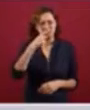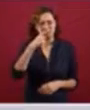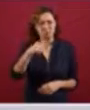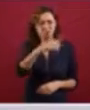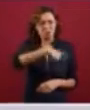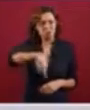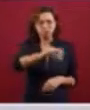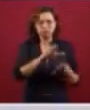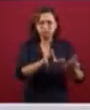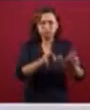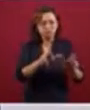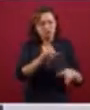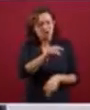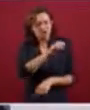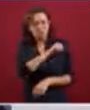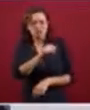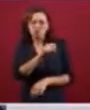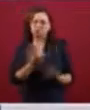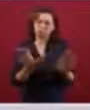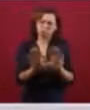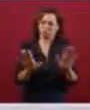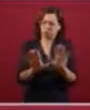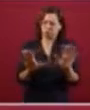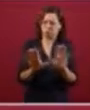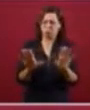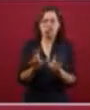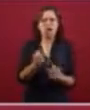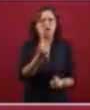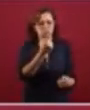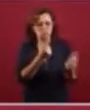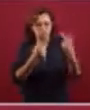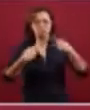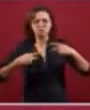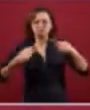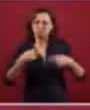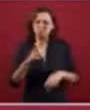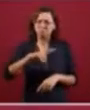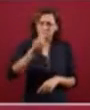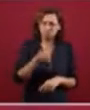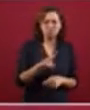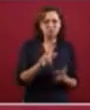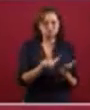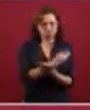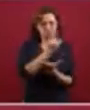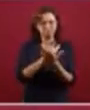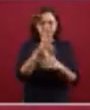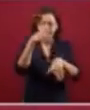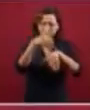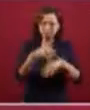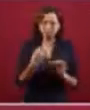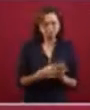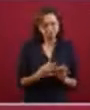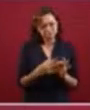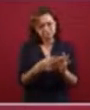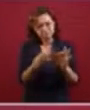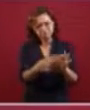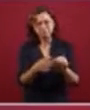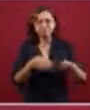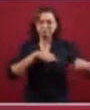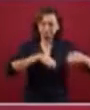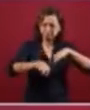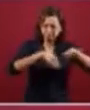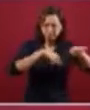Hay quienes tienen un patrimonio, lo han hecho de conformidad con la ley, con su